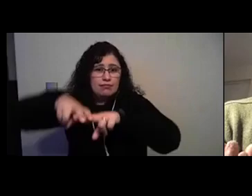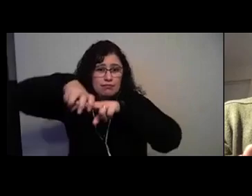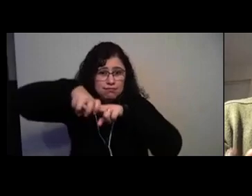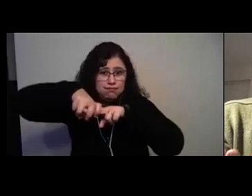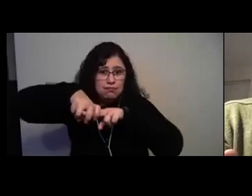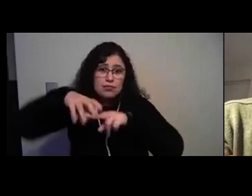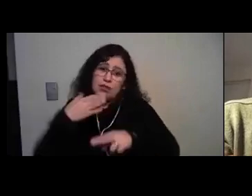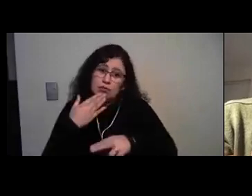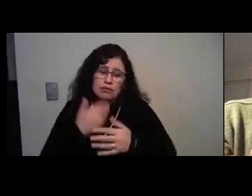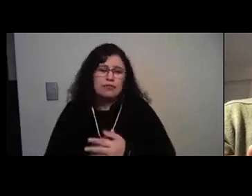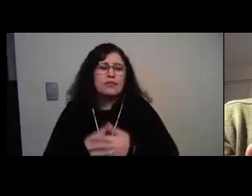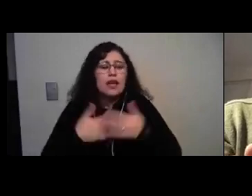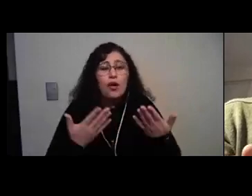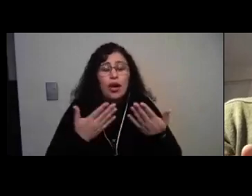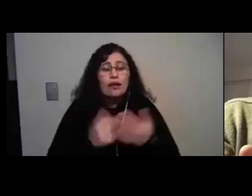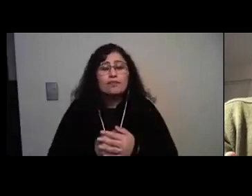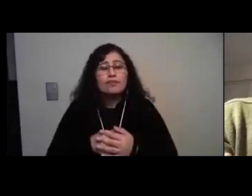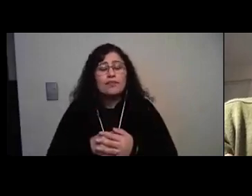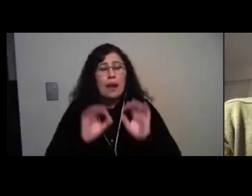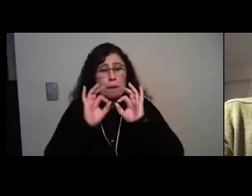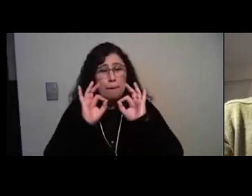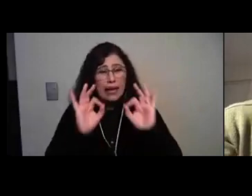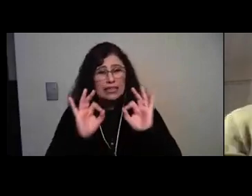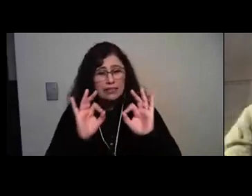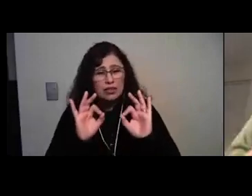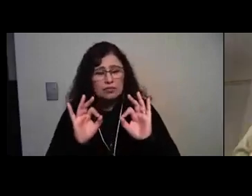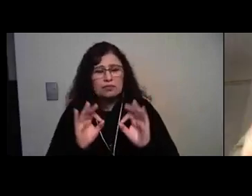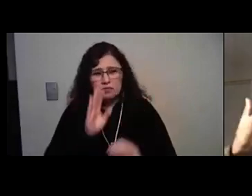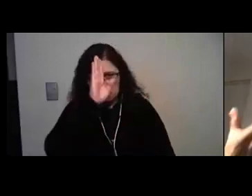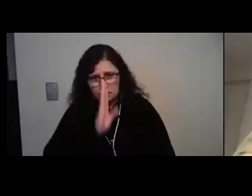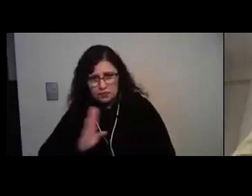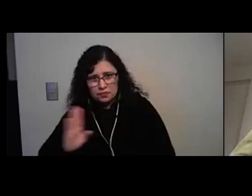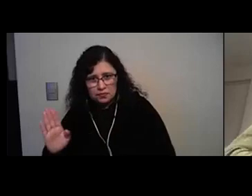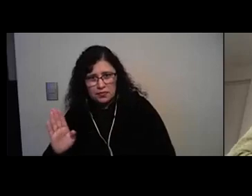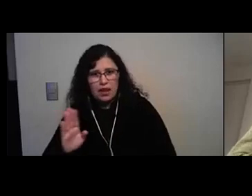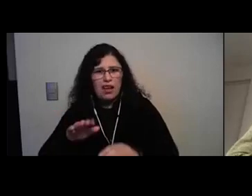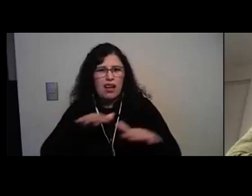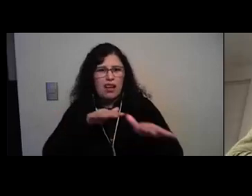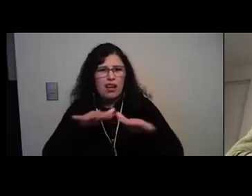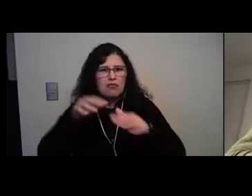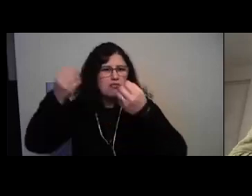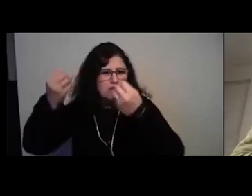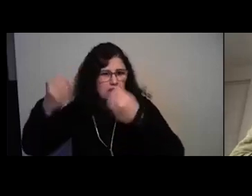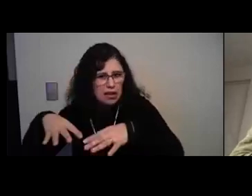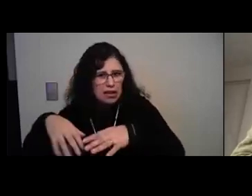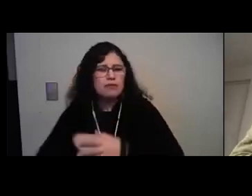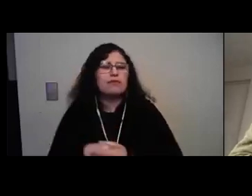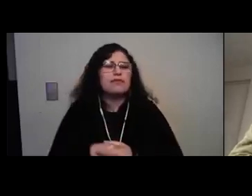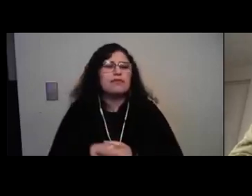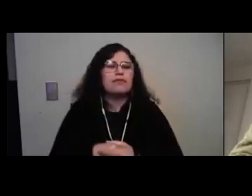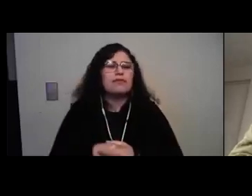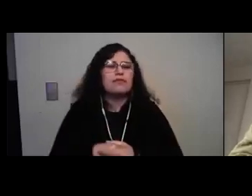En el caso particular de pacientes con hemiparesia, ¿cierto? Si yo fuera su paciente y tengo una hemiparesia derecha,